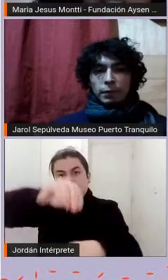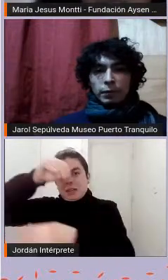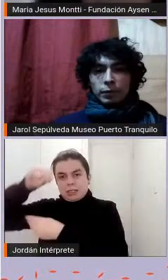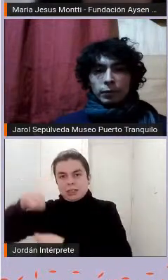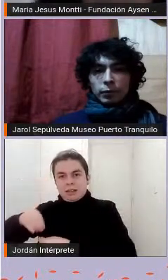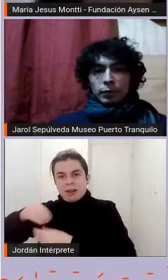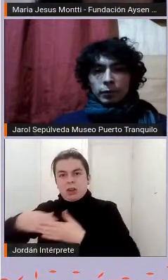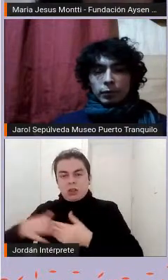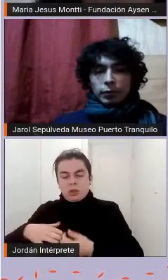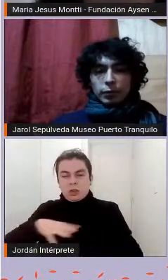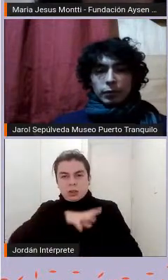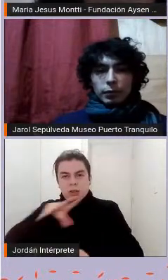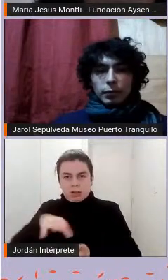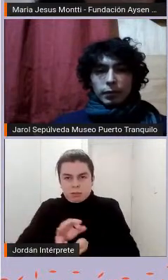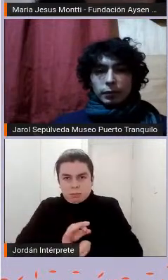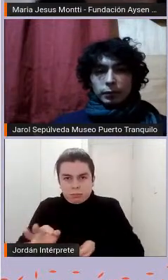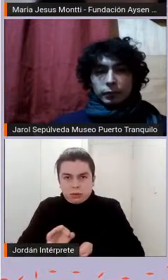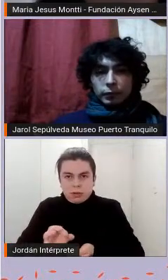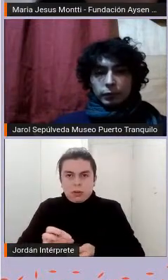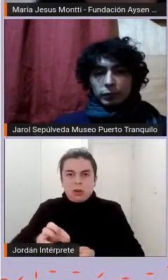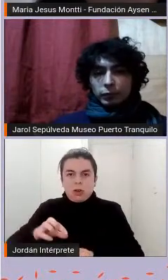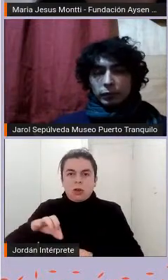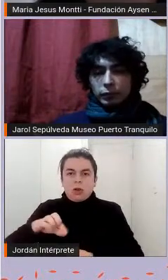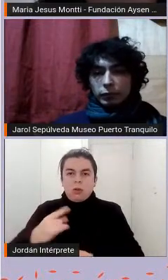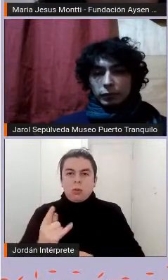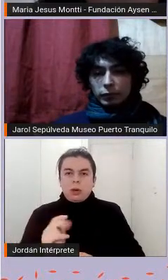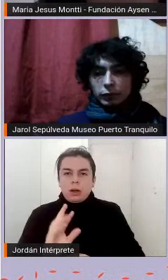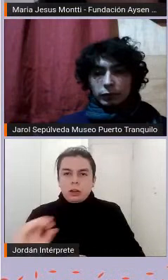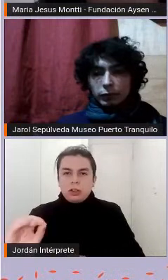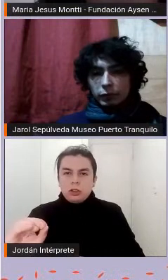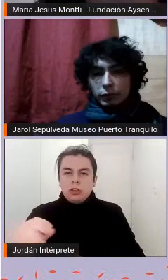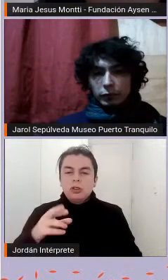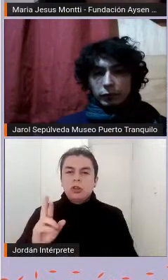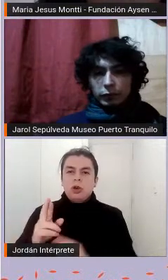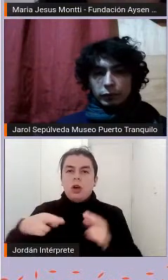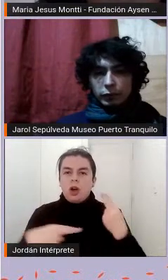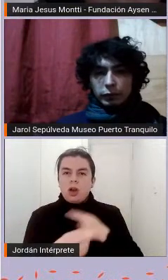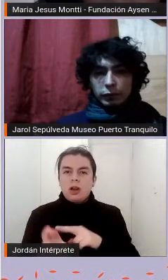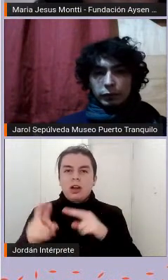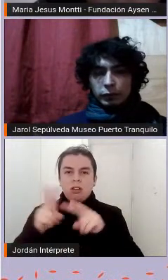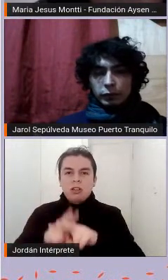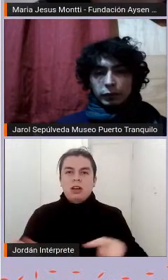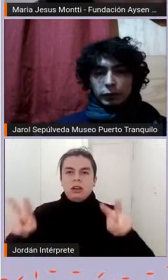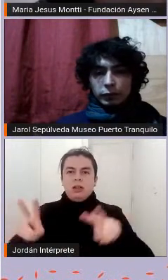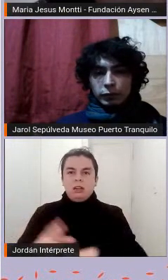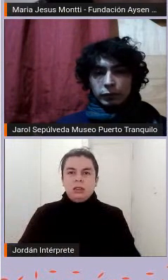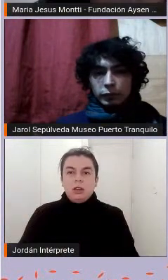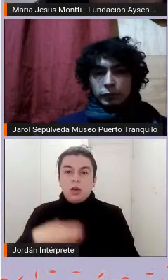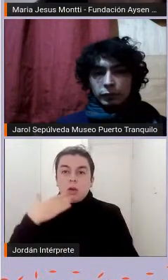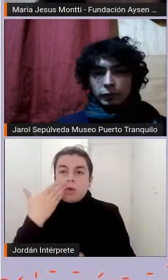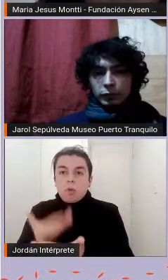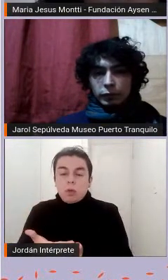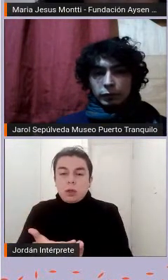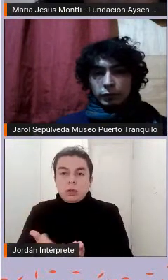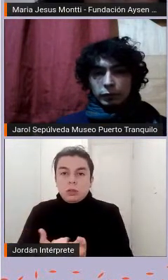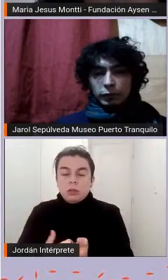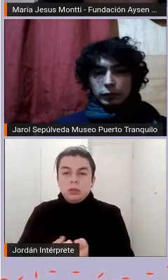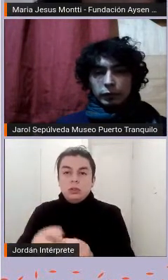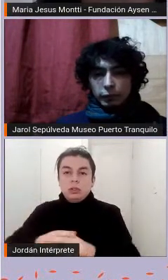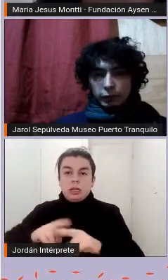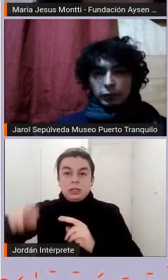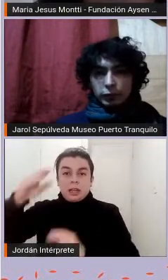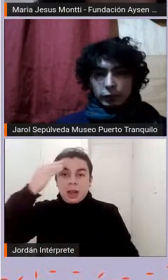Esta expedición se realiza en agosto del año 2019, con una ventana increíble de buen